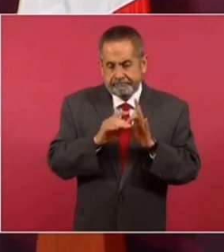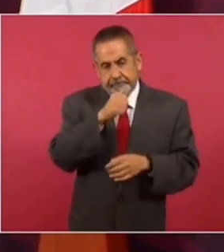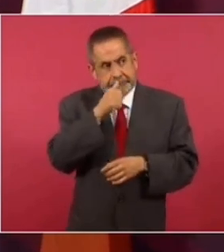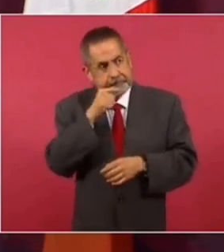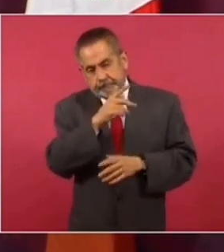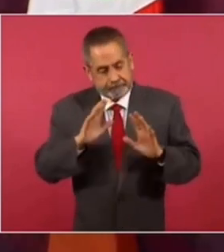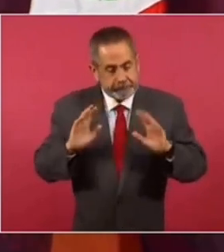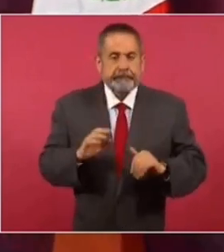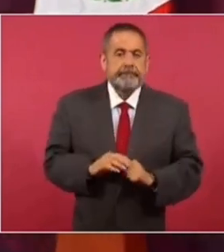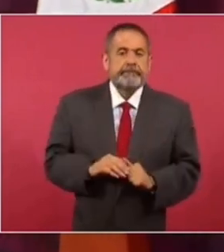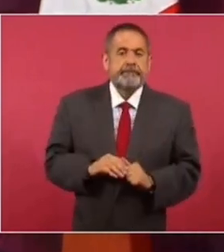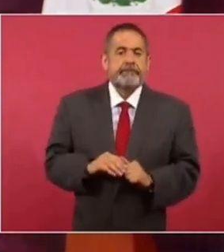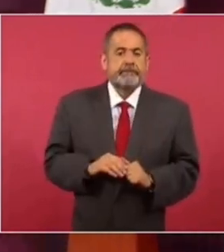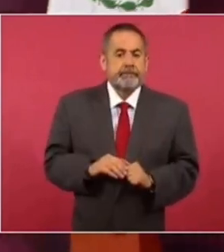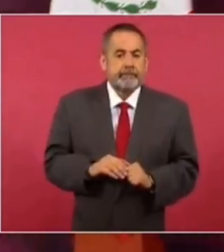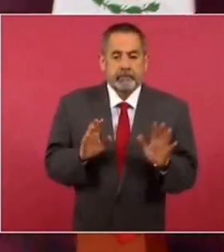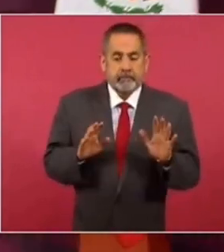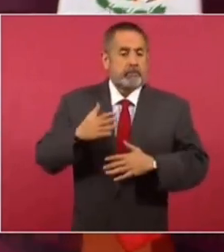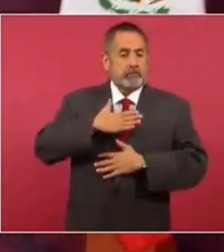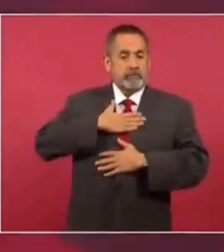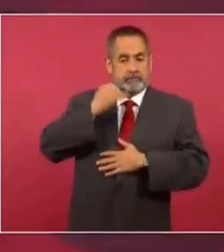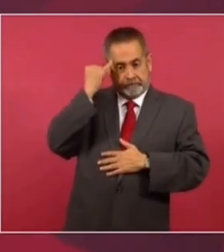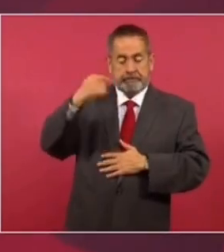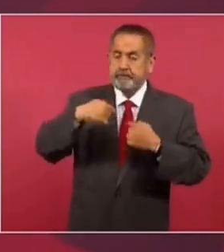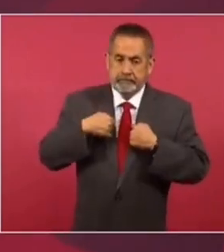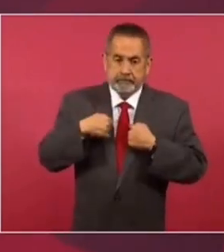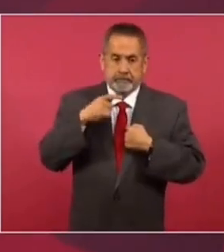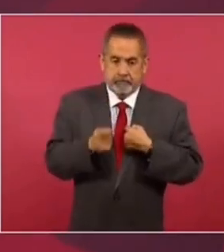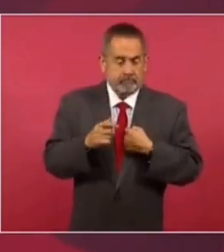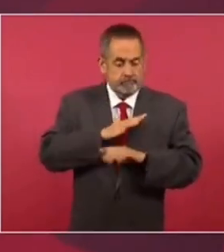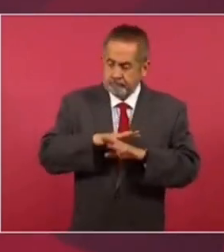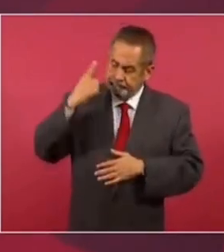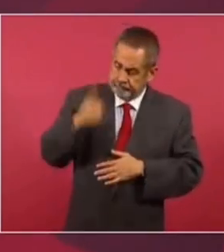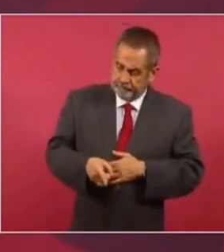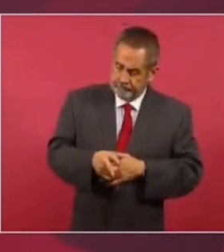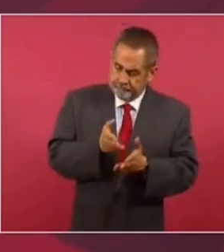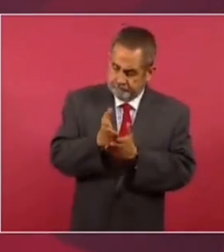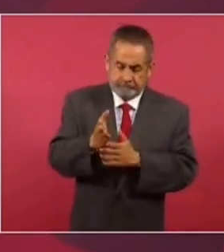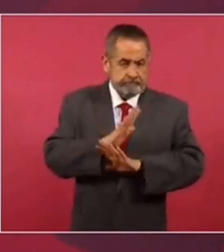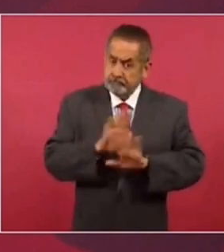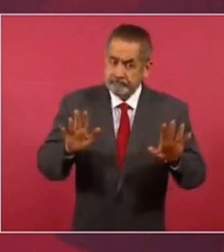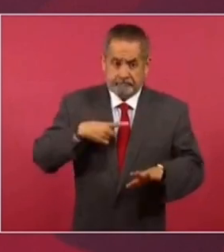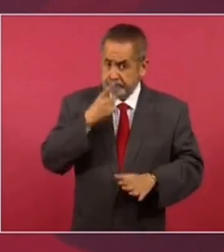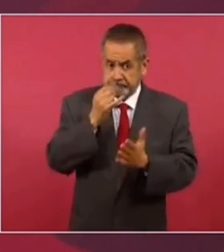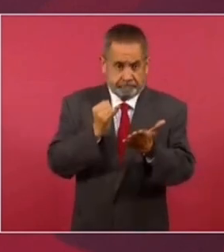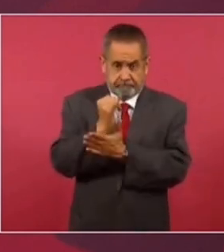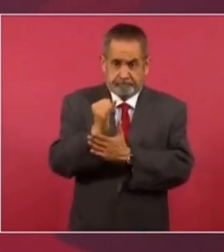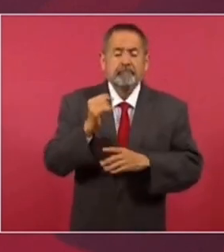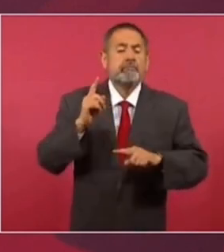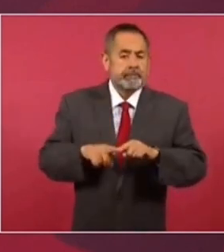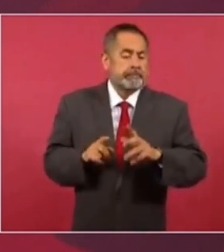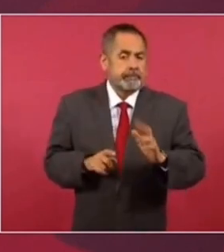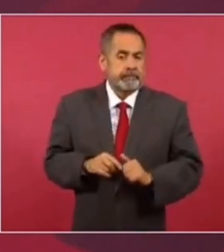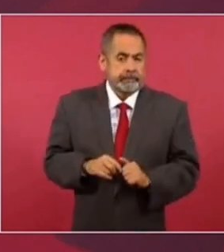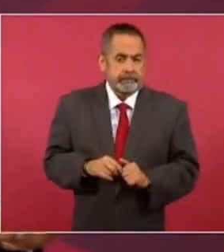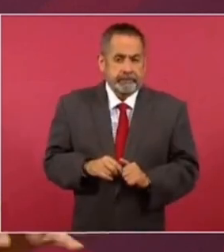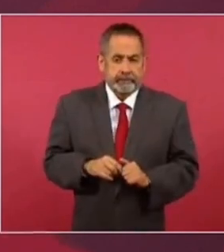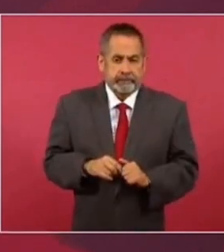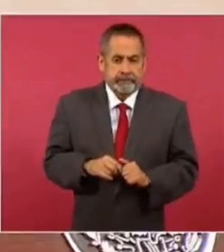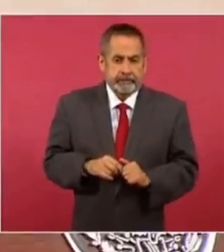y el criterio de nosotros, lo que he fijado como conducta